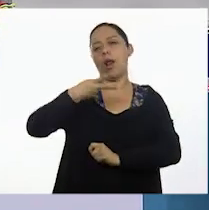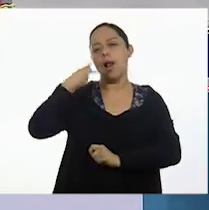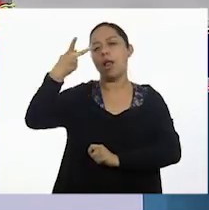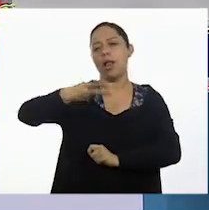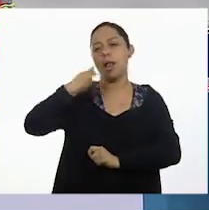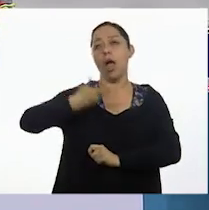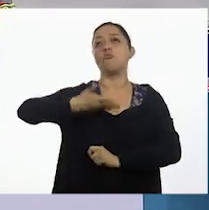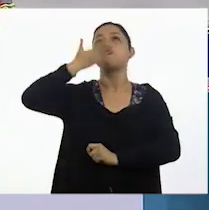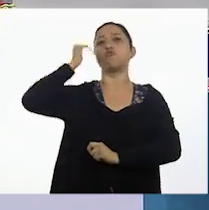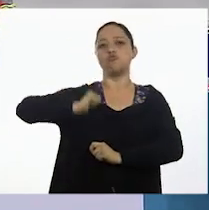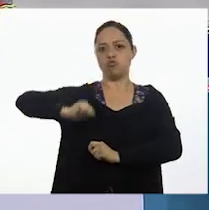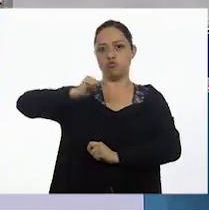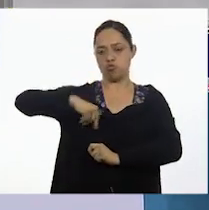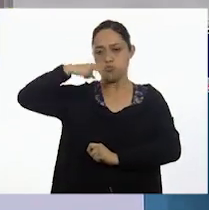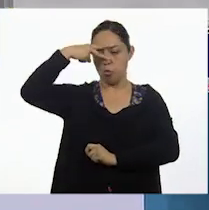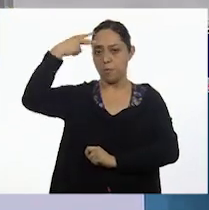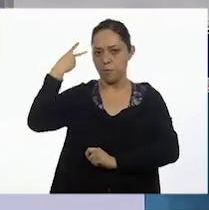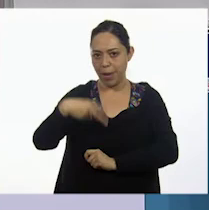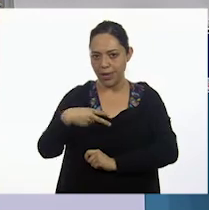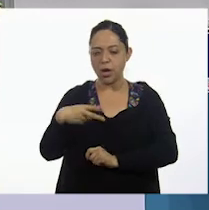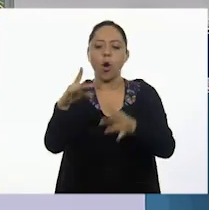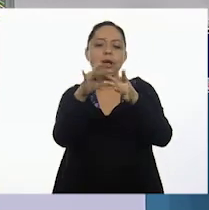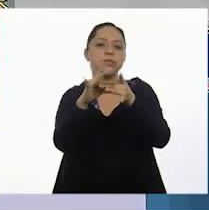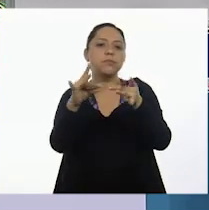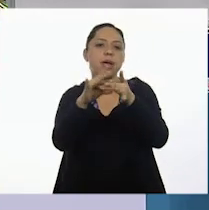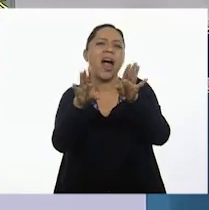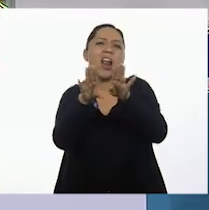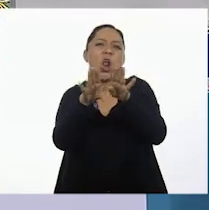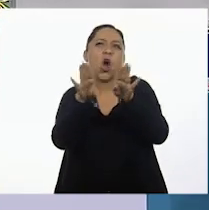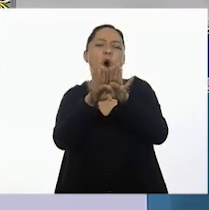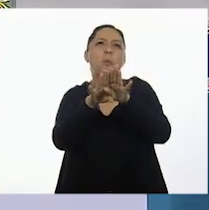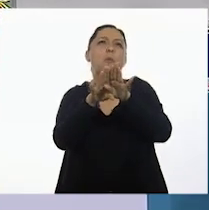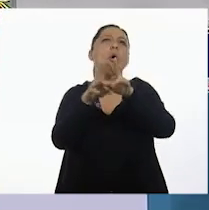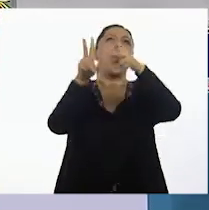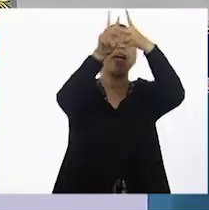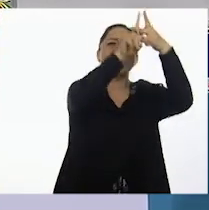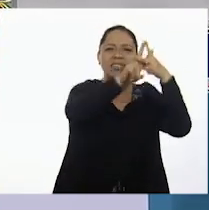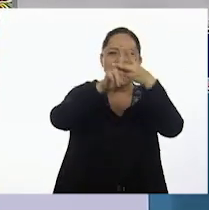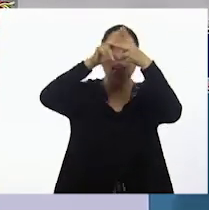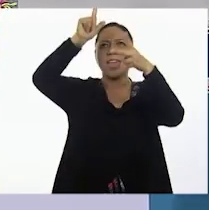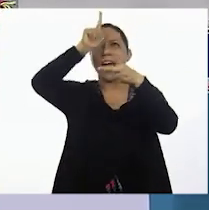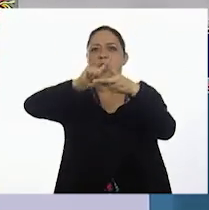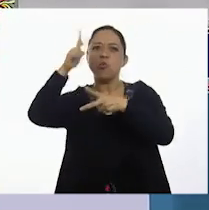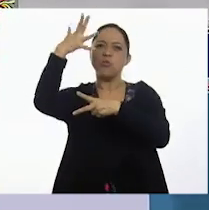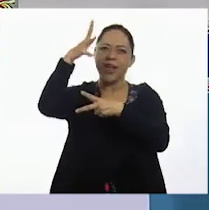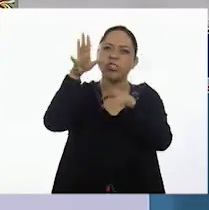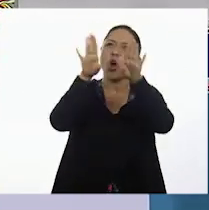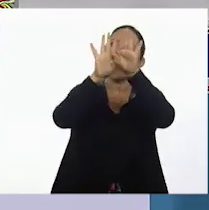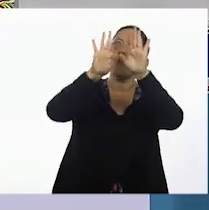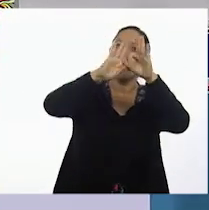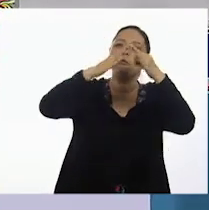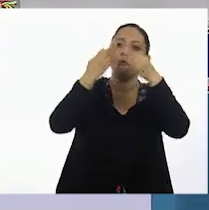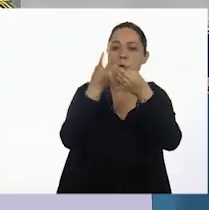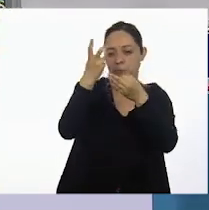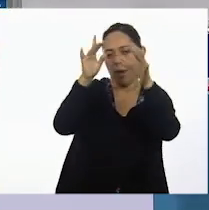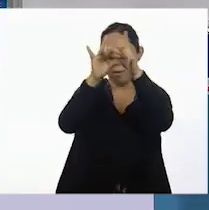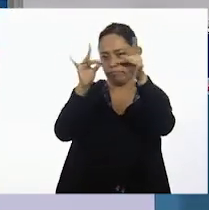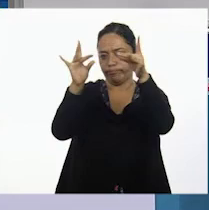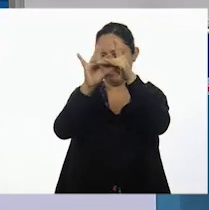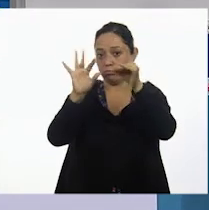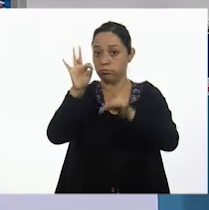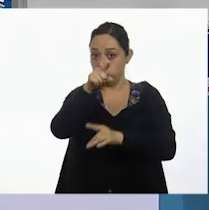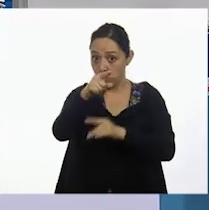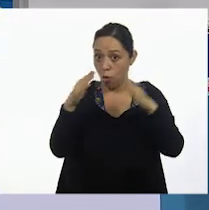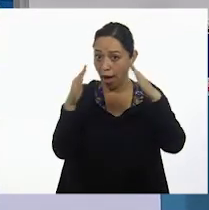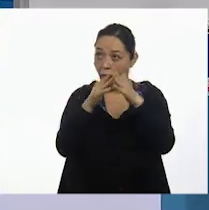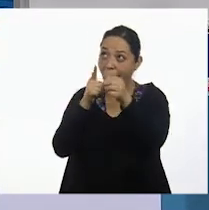de explicar la existencia y característica de los astros. Así que, si ustedes en casa ya descubrieron